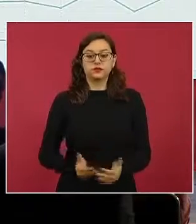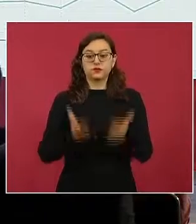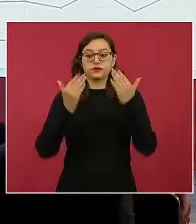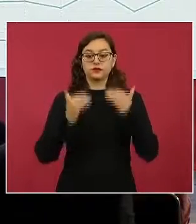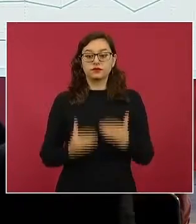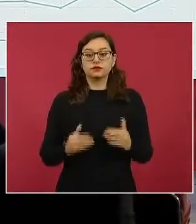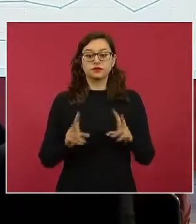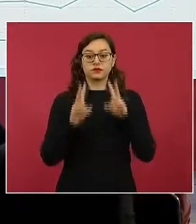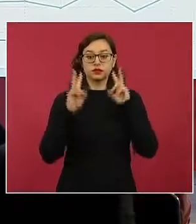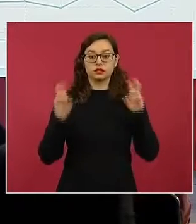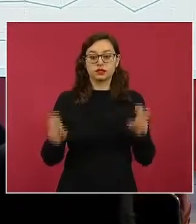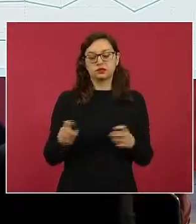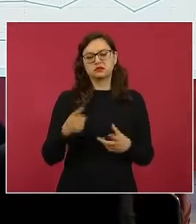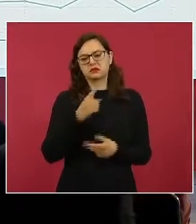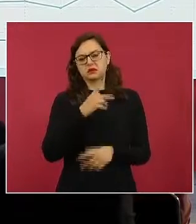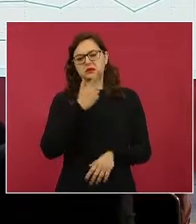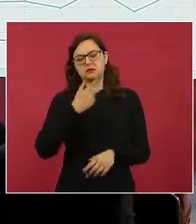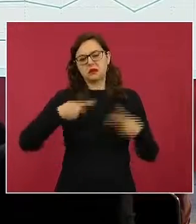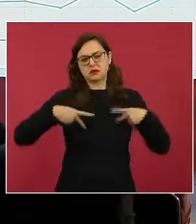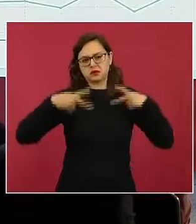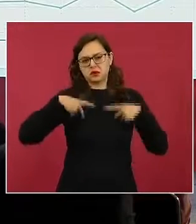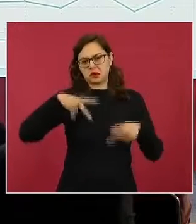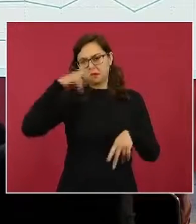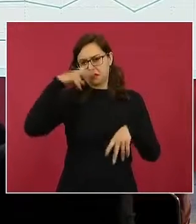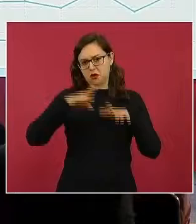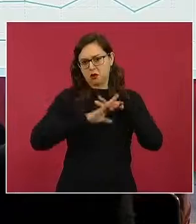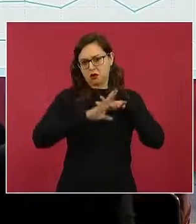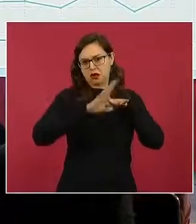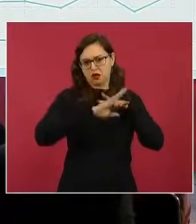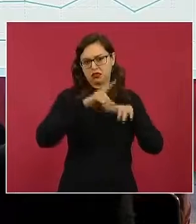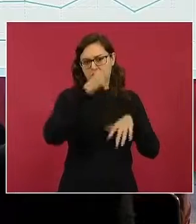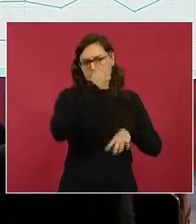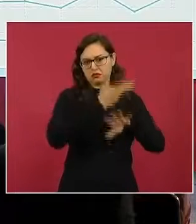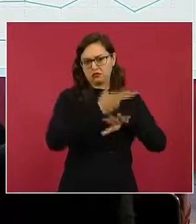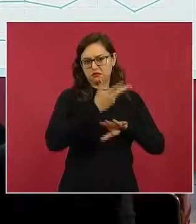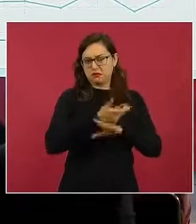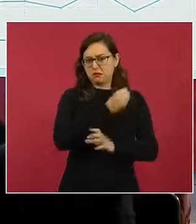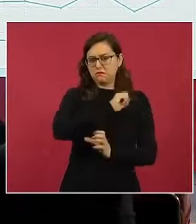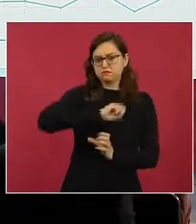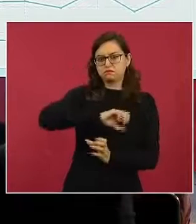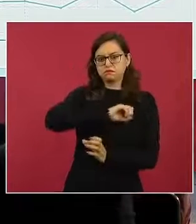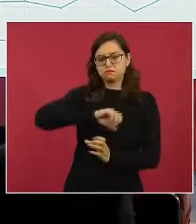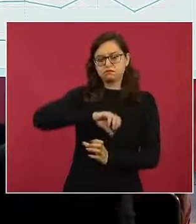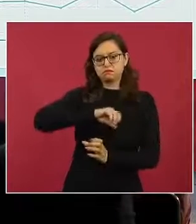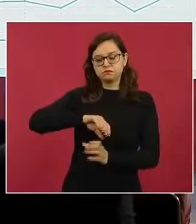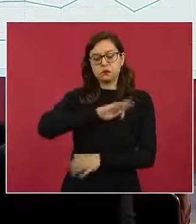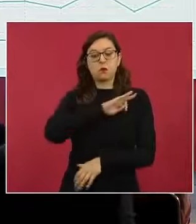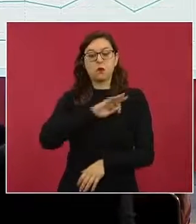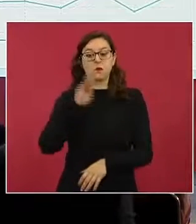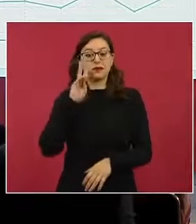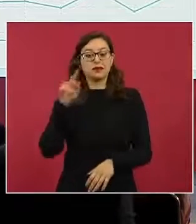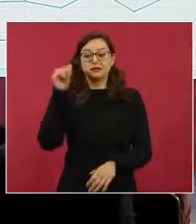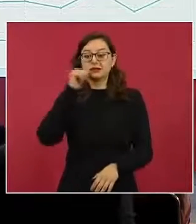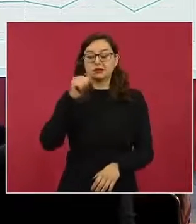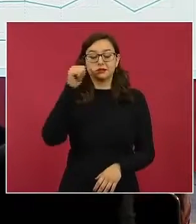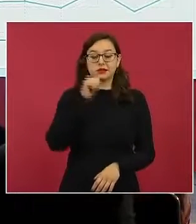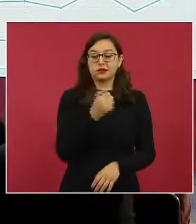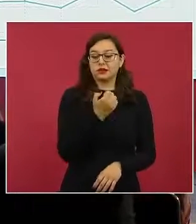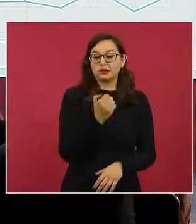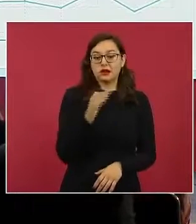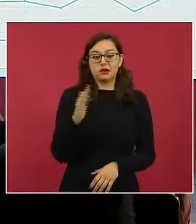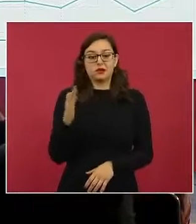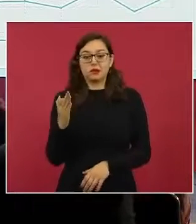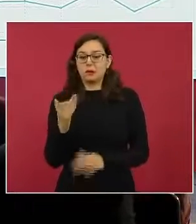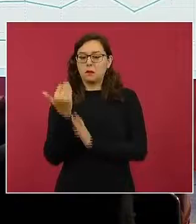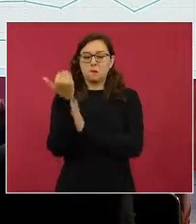tendencia histórica de las remesas, se aprecia cómo enero y febrero son los meses cuando disminuyen estos envíos.